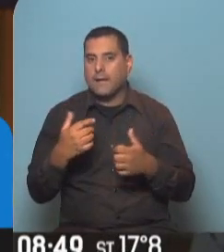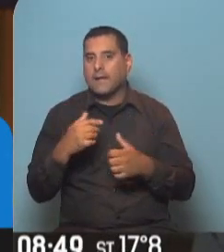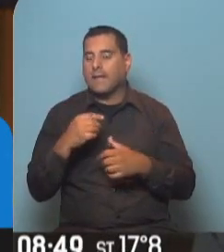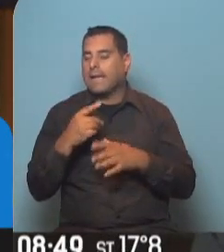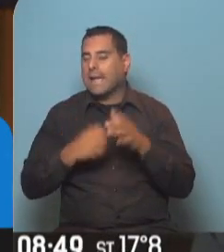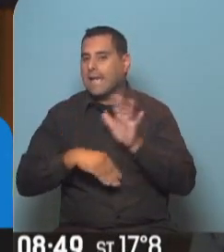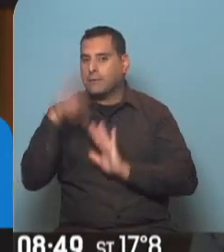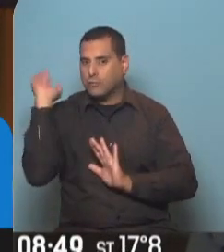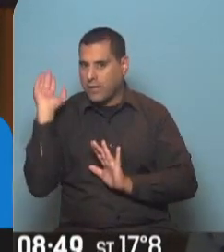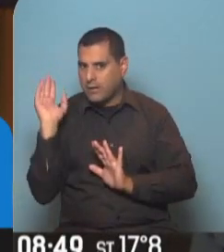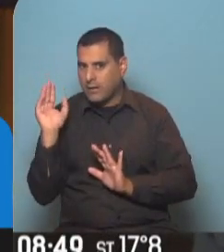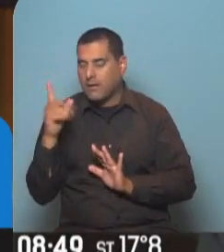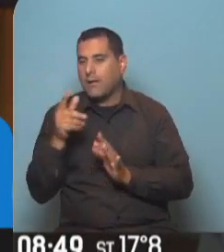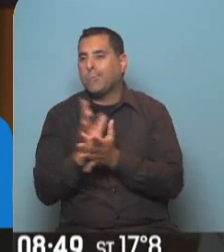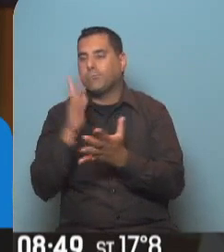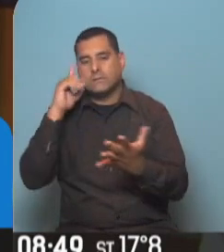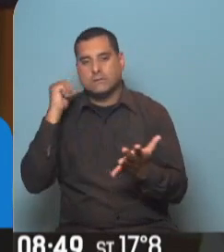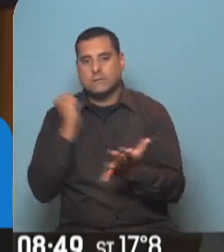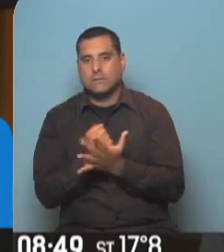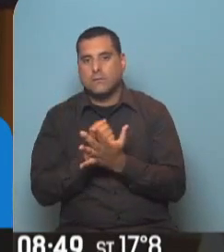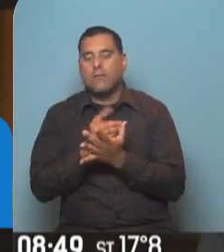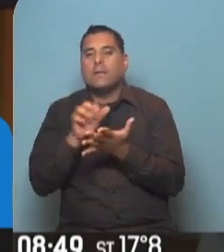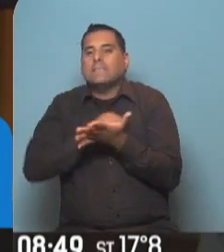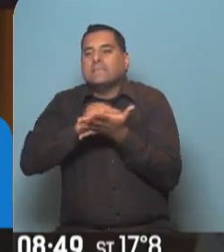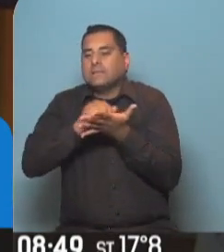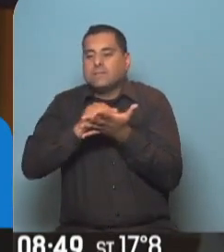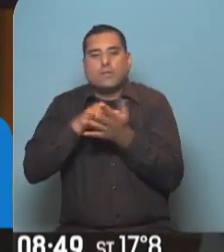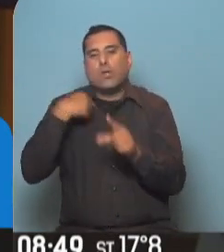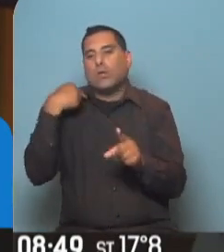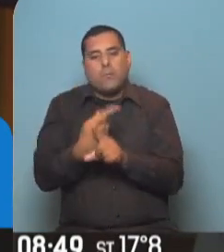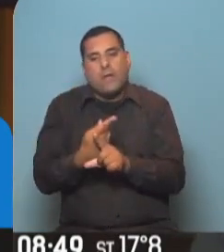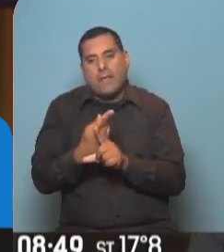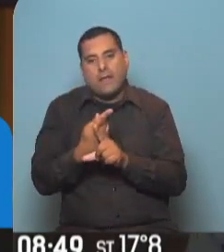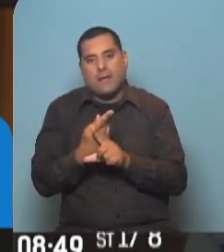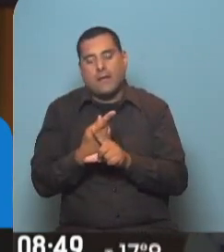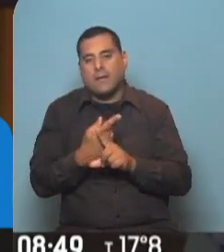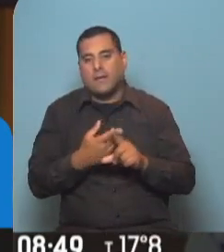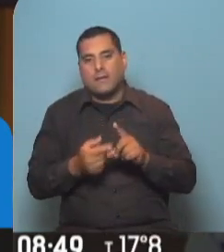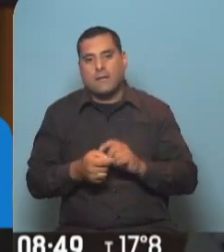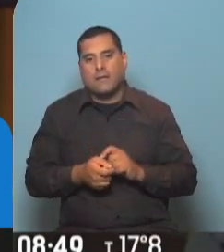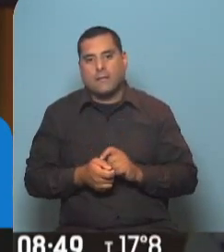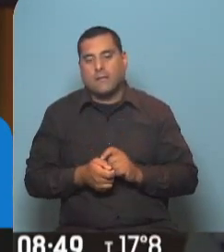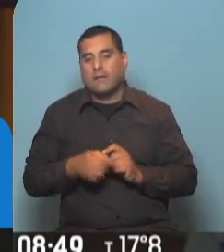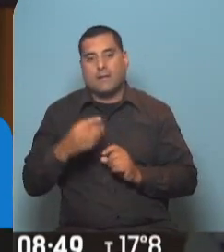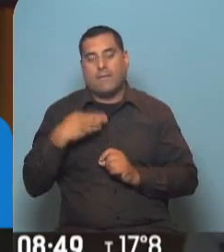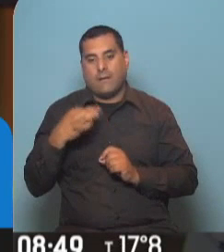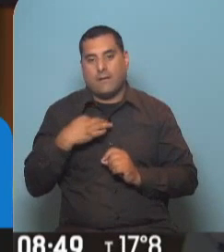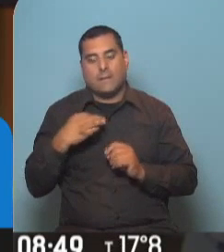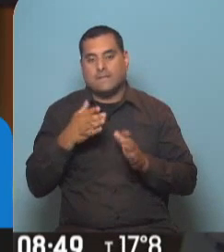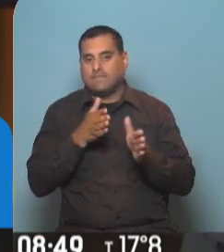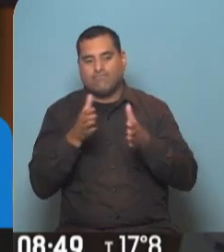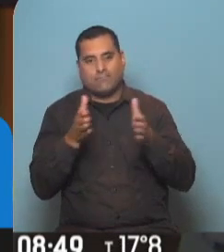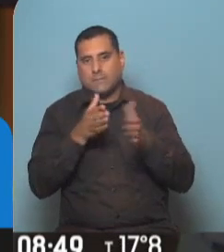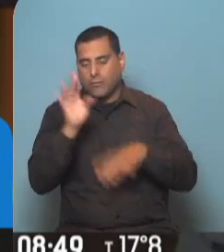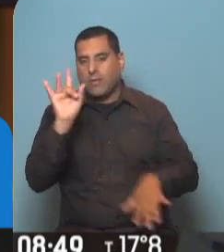les deja una marca que se vuelve un poco imborrable y que complica buena parte de su vida a partir de ese